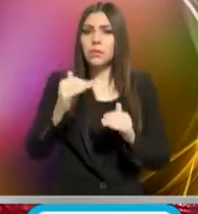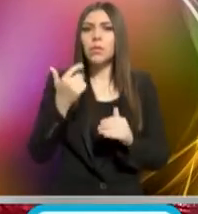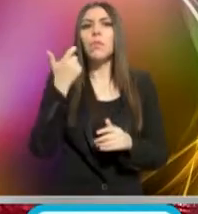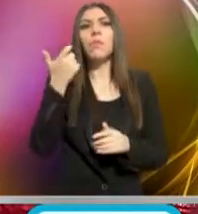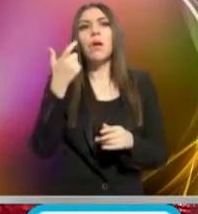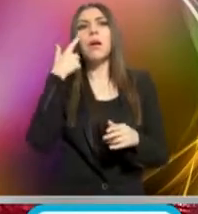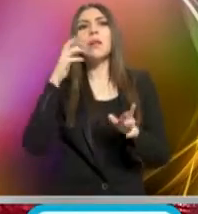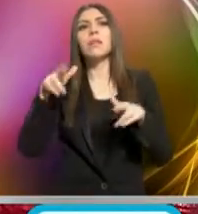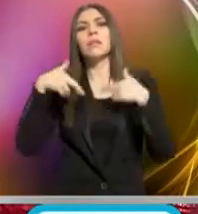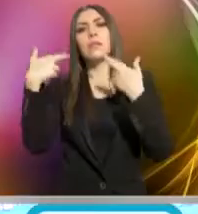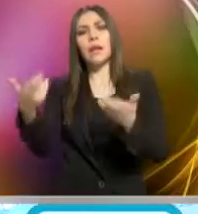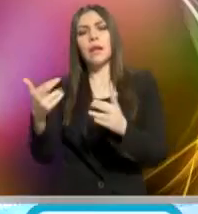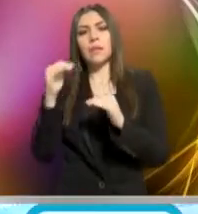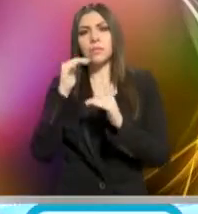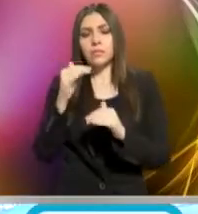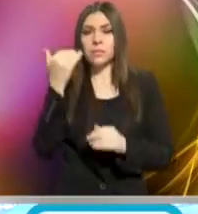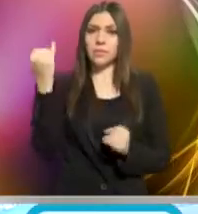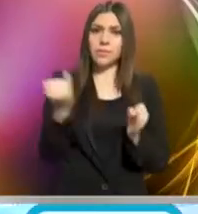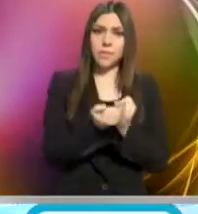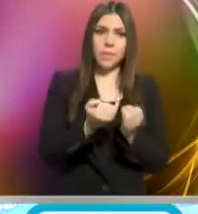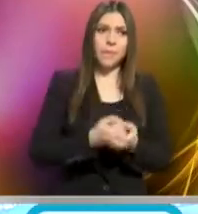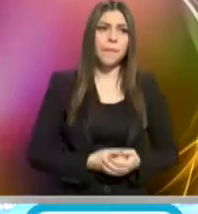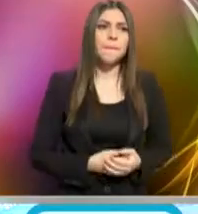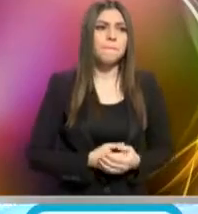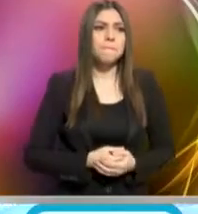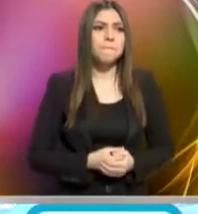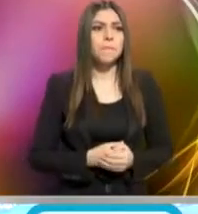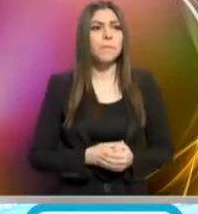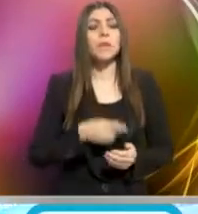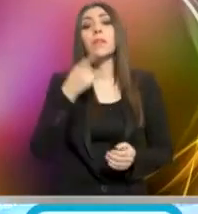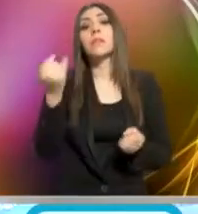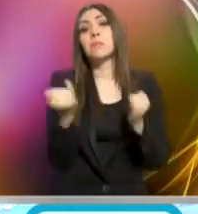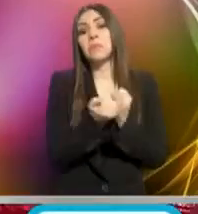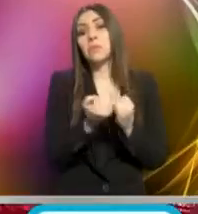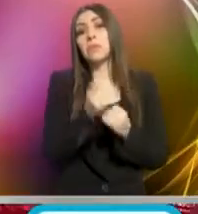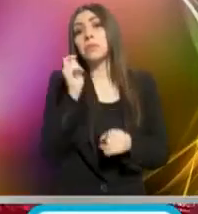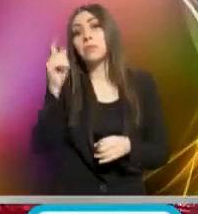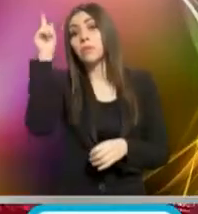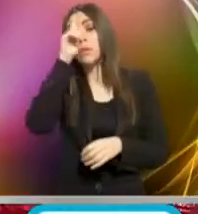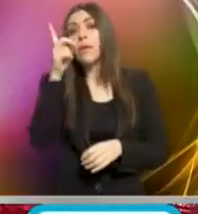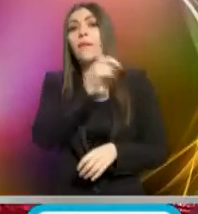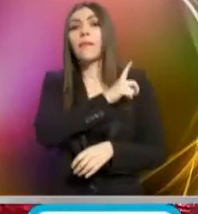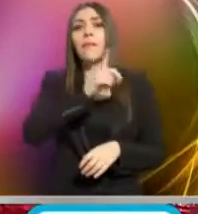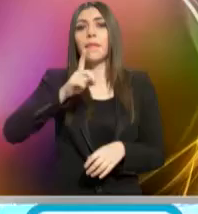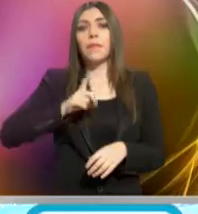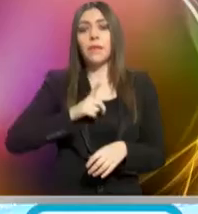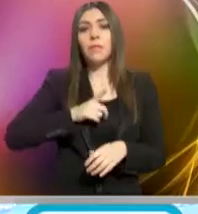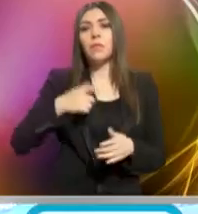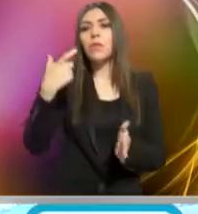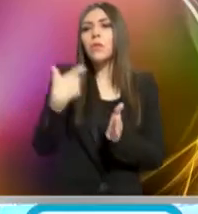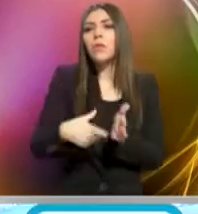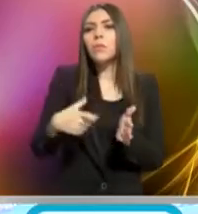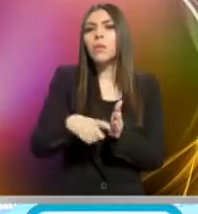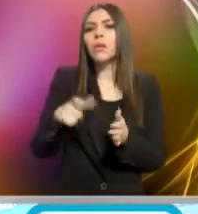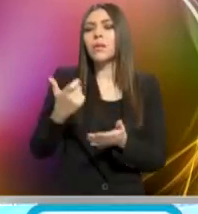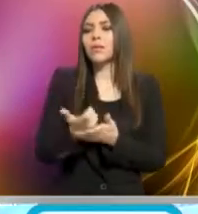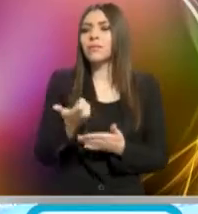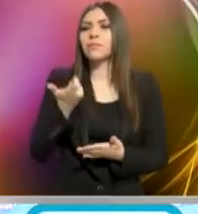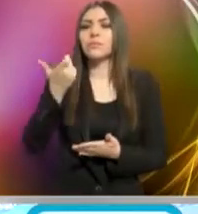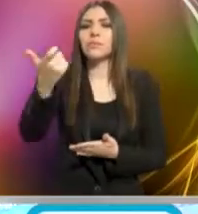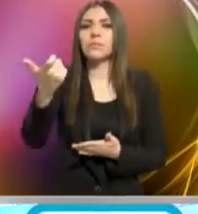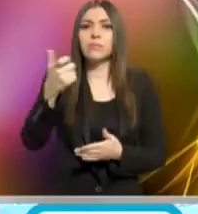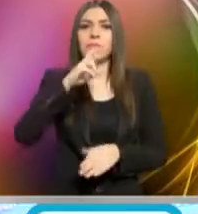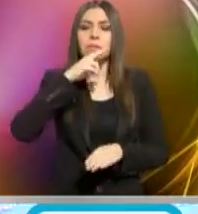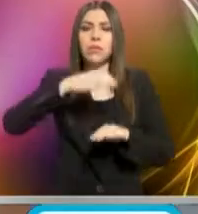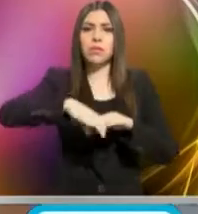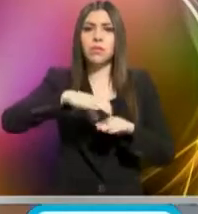para dar ese regalo? Exactamente. Que lo ideal sería, la recomendación, no sé, tú sabes más que yo, es comprar con dinero en efectivo, evitar las tarjetas de